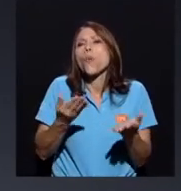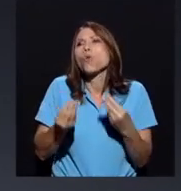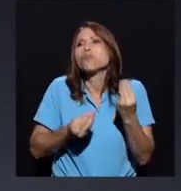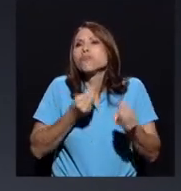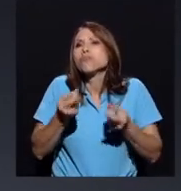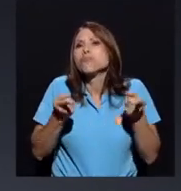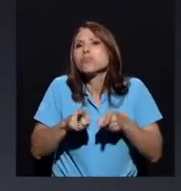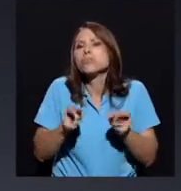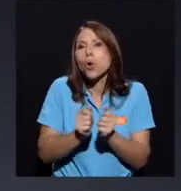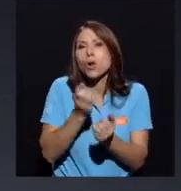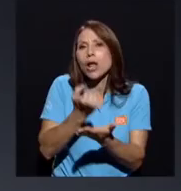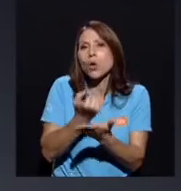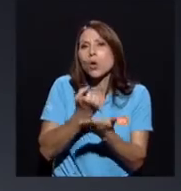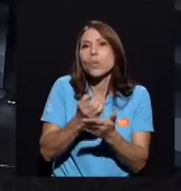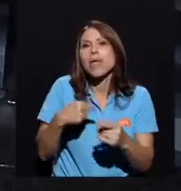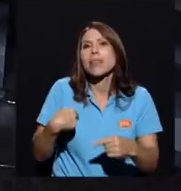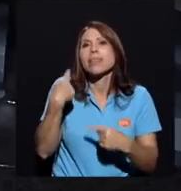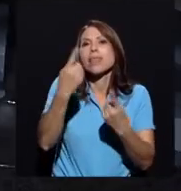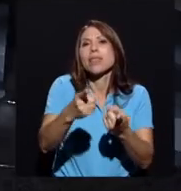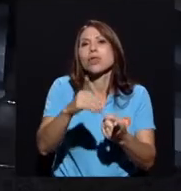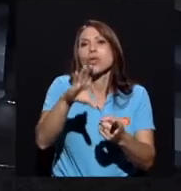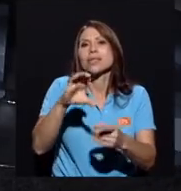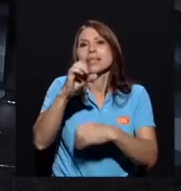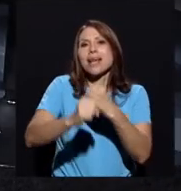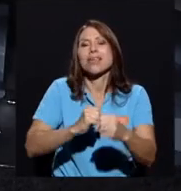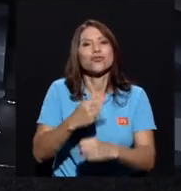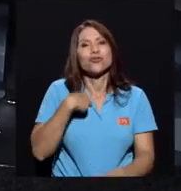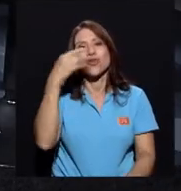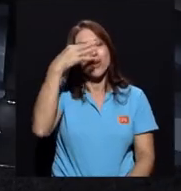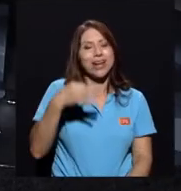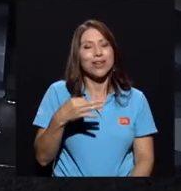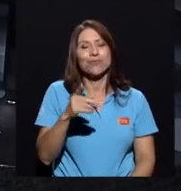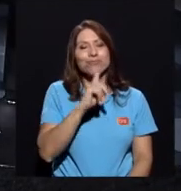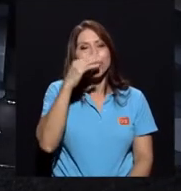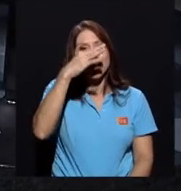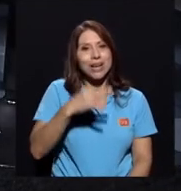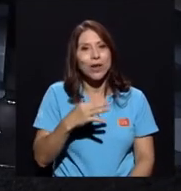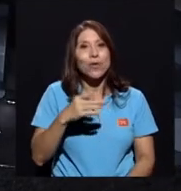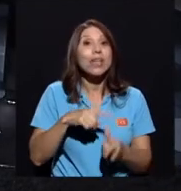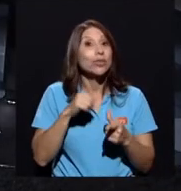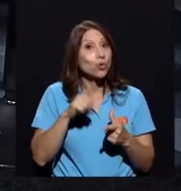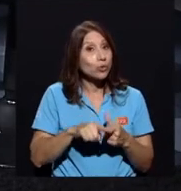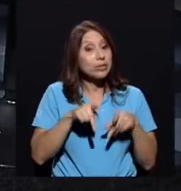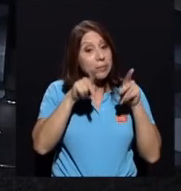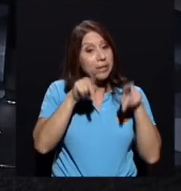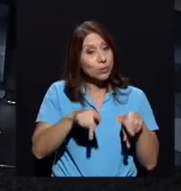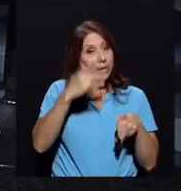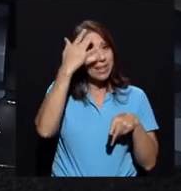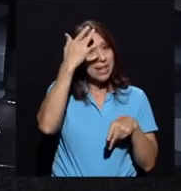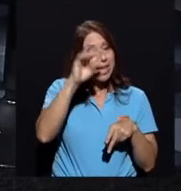me pareció que de nuevo es una respuesta inteligente de alguien muy inteligente